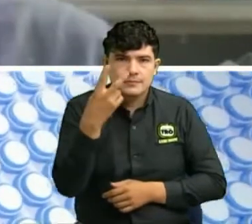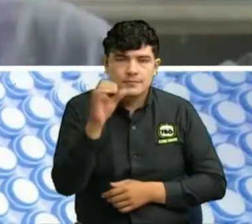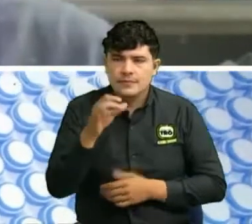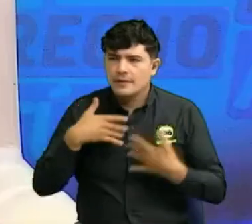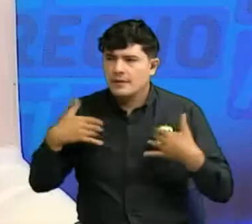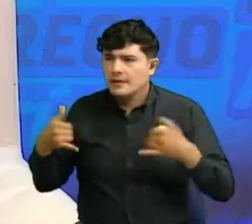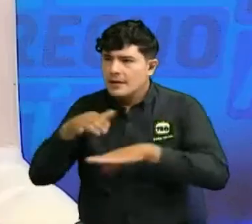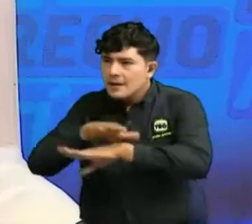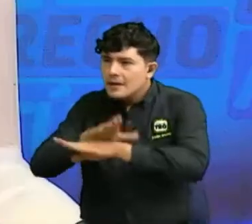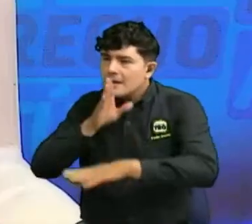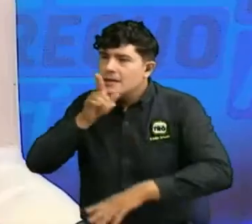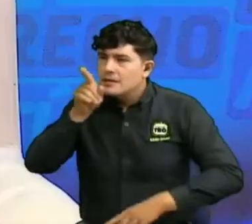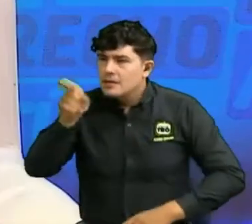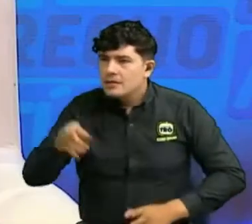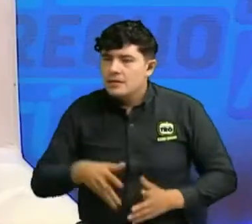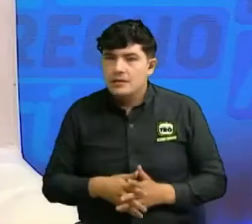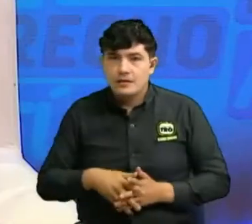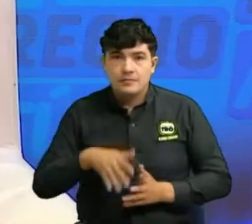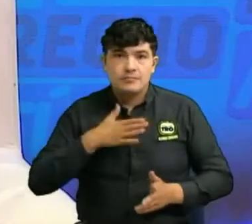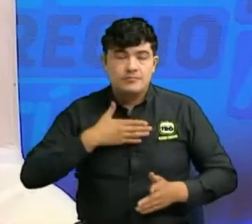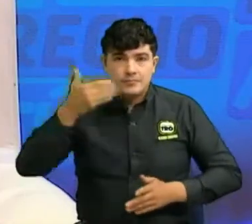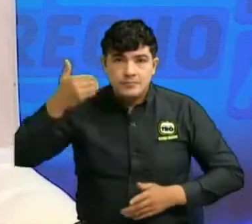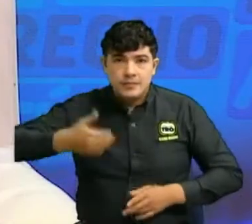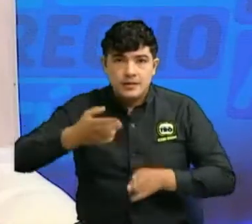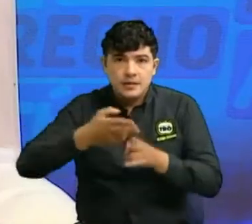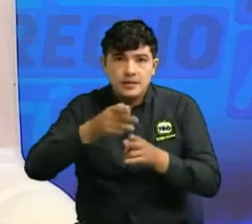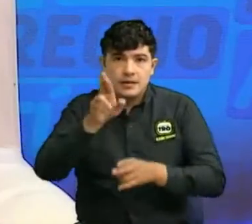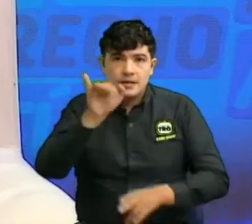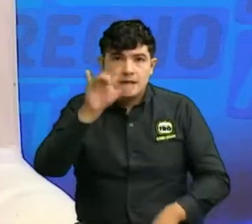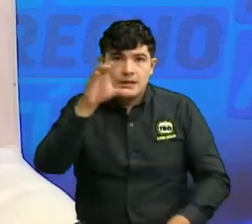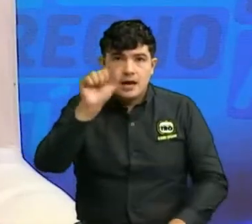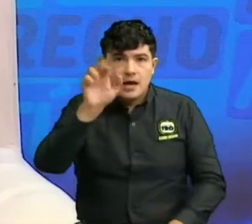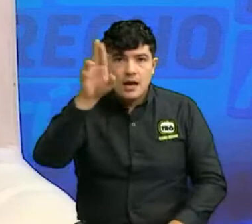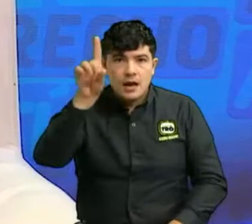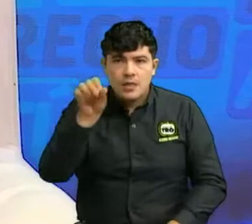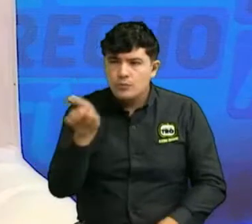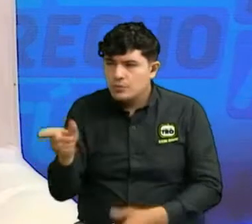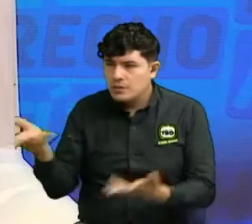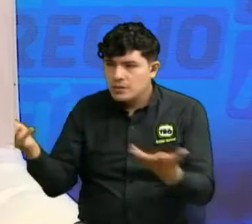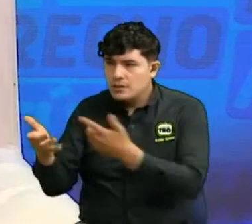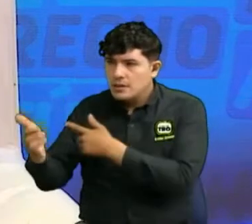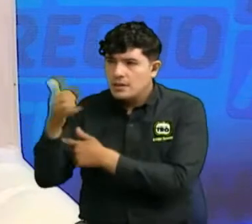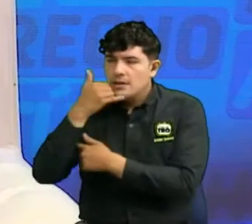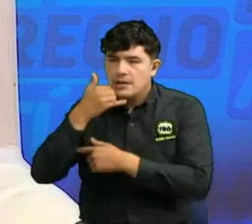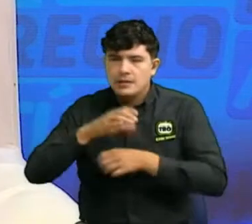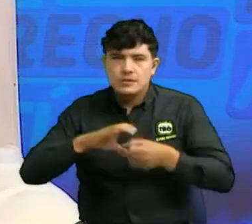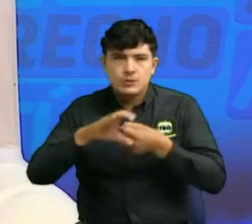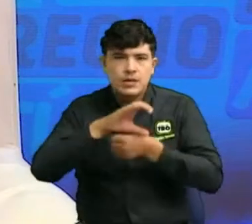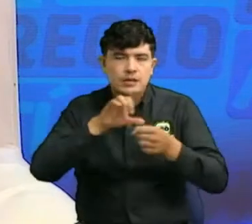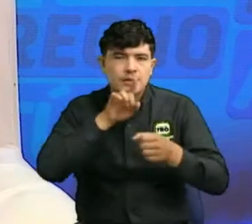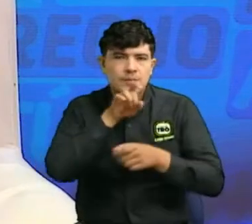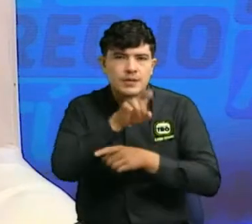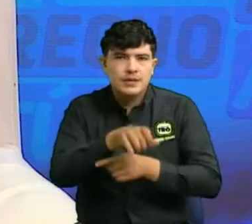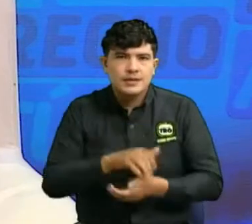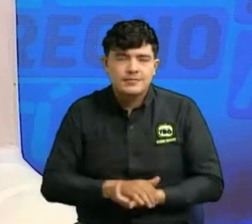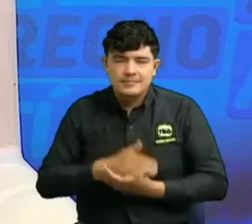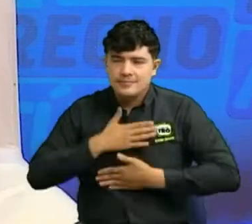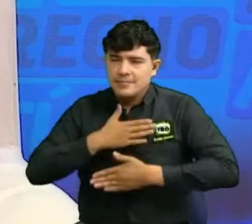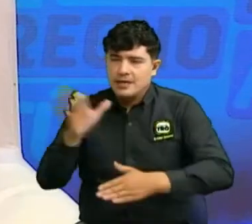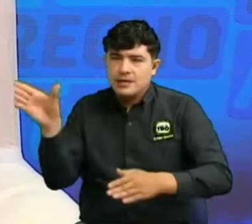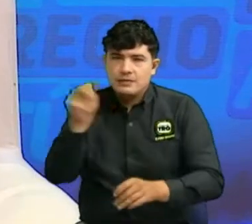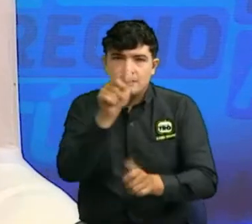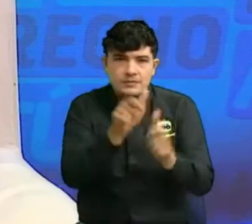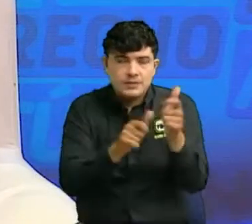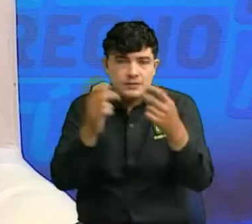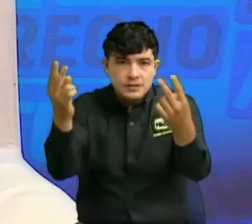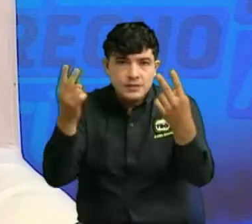Hola, feliz tarde. ¿Con quién hablamos? Con Ricardo Sandoval. Don Ricardo, ¿desde dónde nos llama? Nació Bucaramanga. Don Ricardo, saludamos a todas las